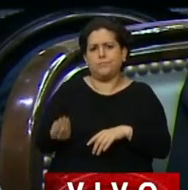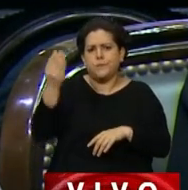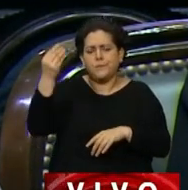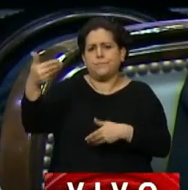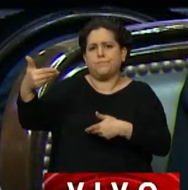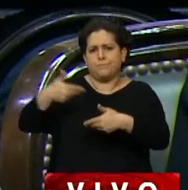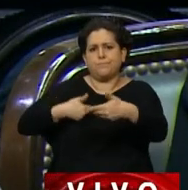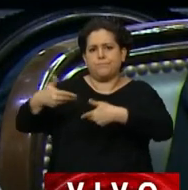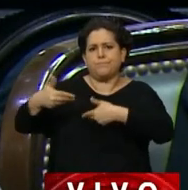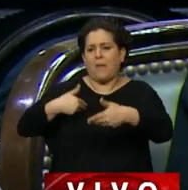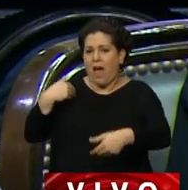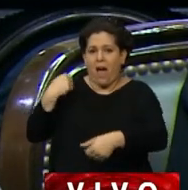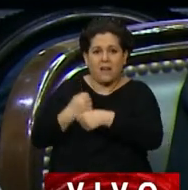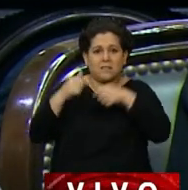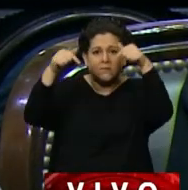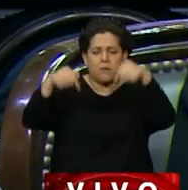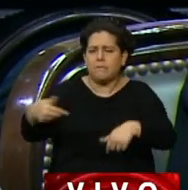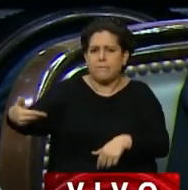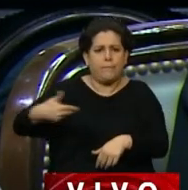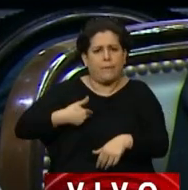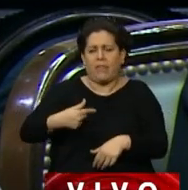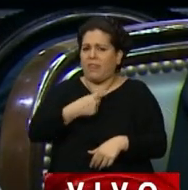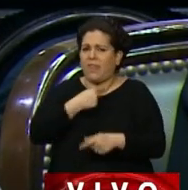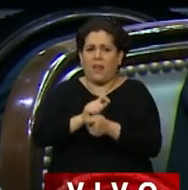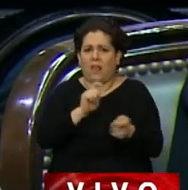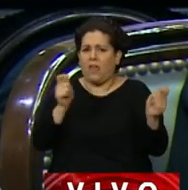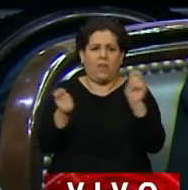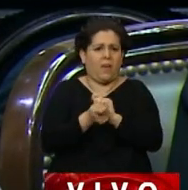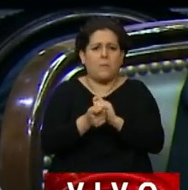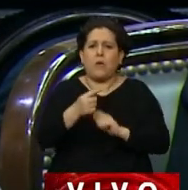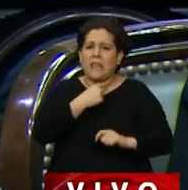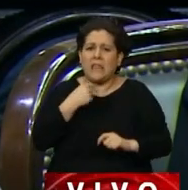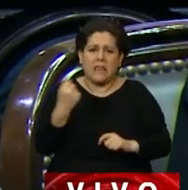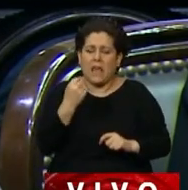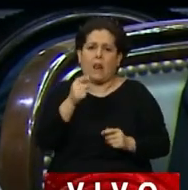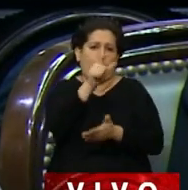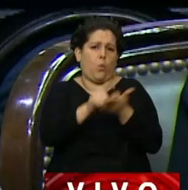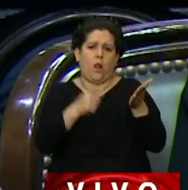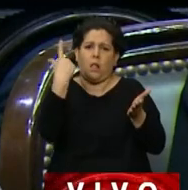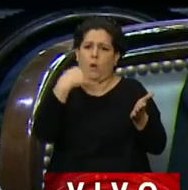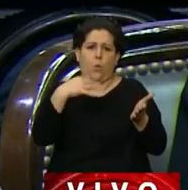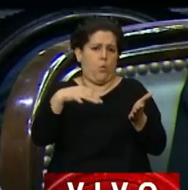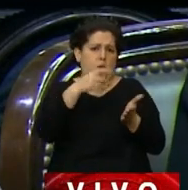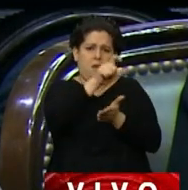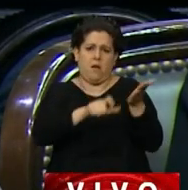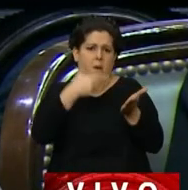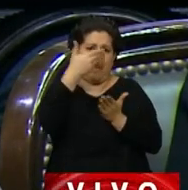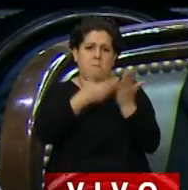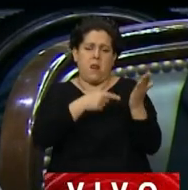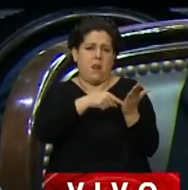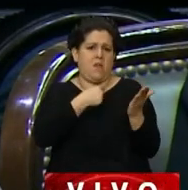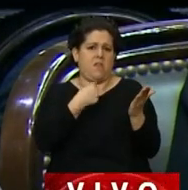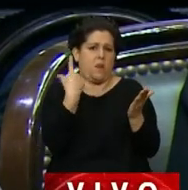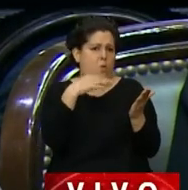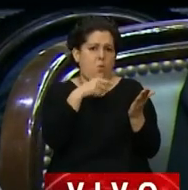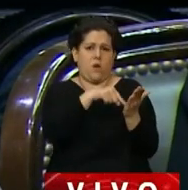aquel entonces hasta hoy el cambio e ir hacia el sistema de boleta única de papel. El primer actor de